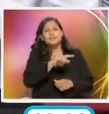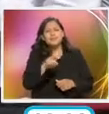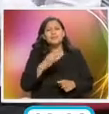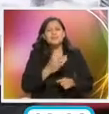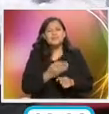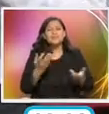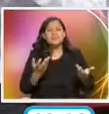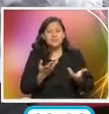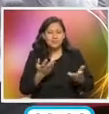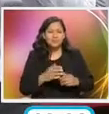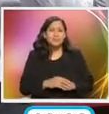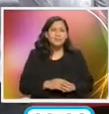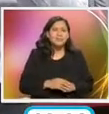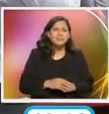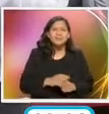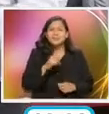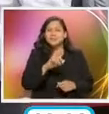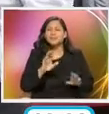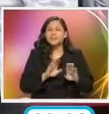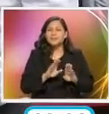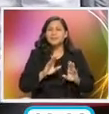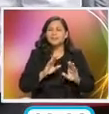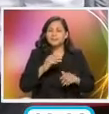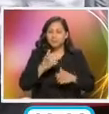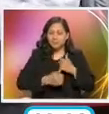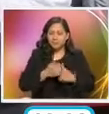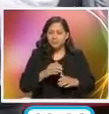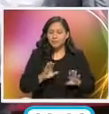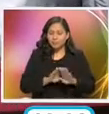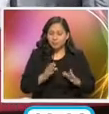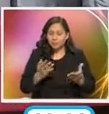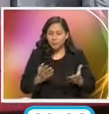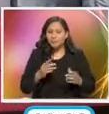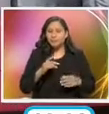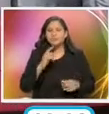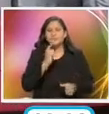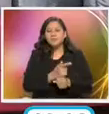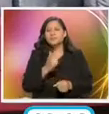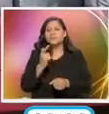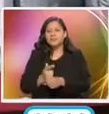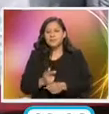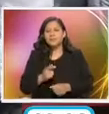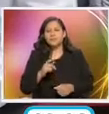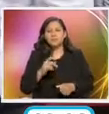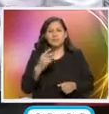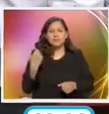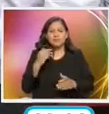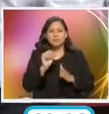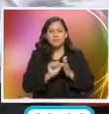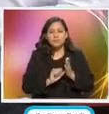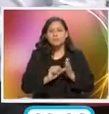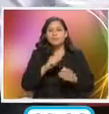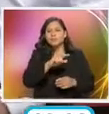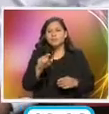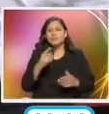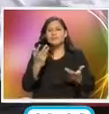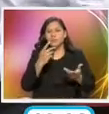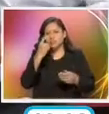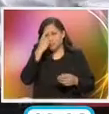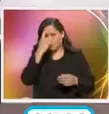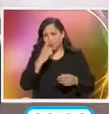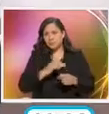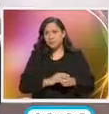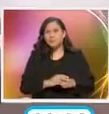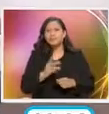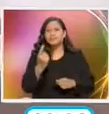ustedes? ¿Cómo ha fluido la carrera? ¿Qué han descubierto a lo largo de estos meses? ¿Qué están creando ahora? ¿Qué es lo que